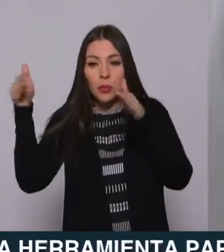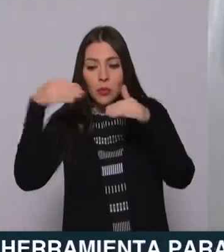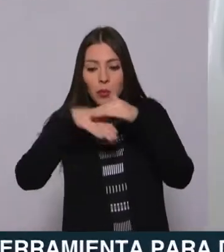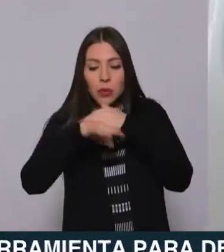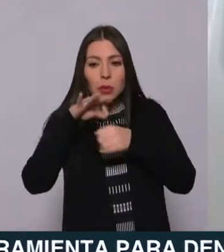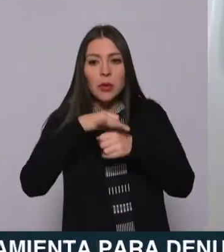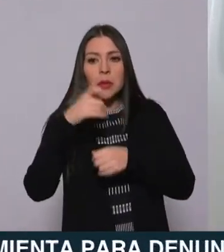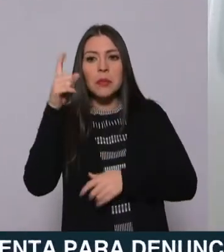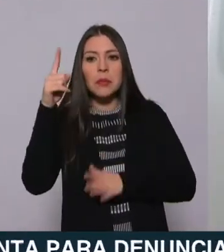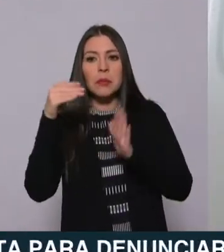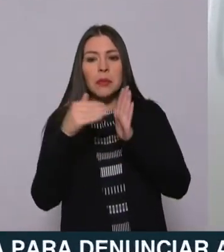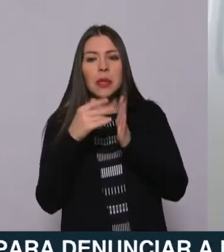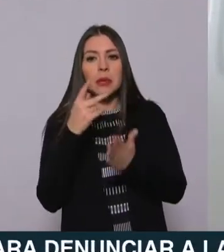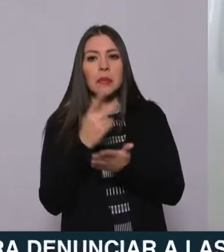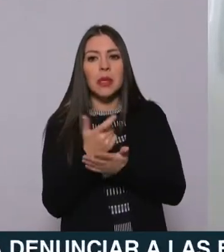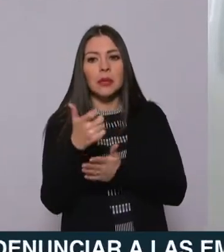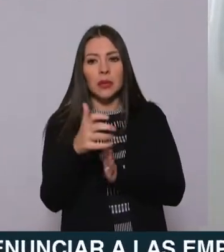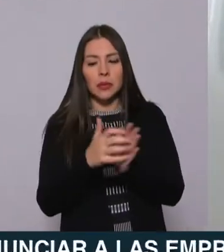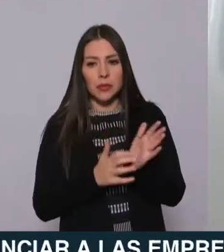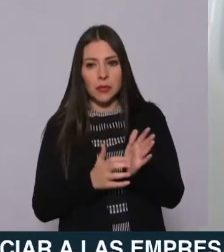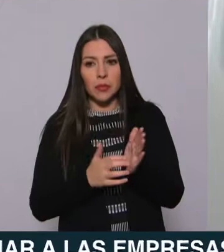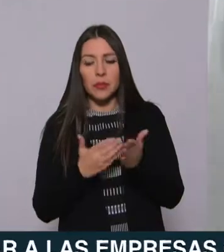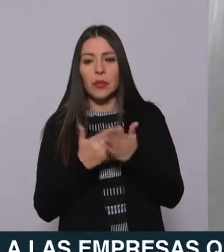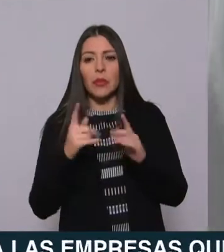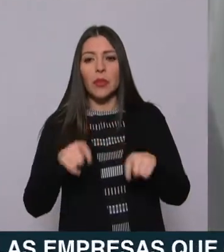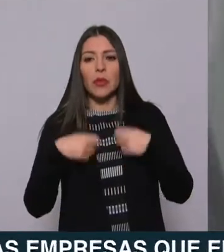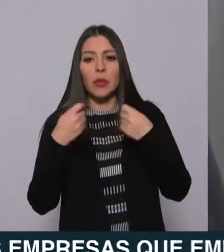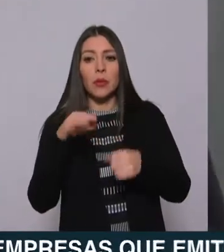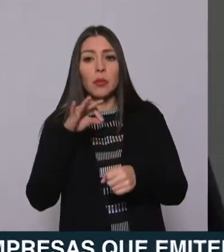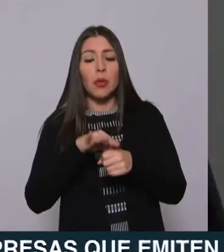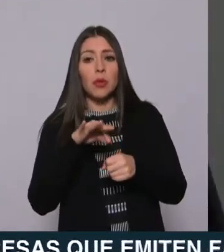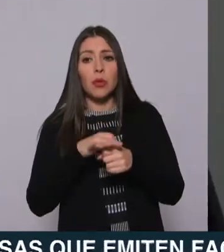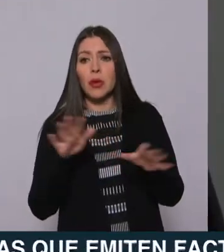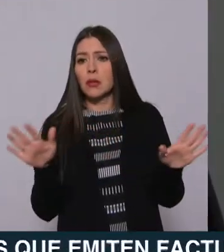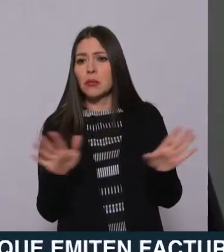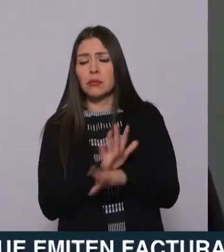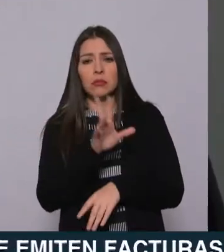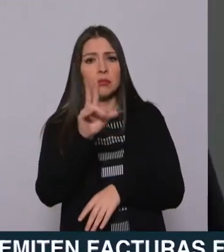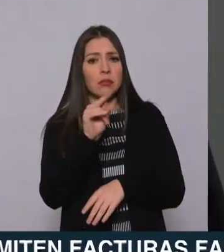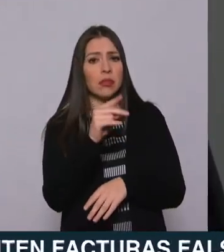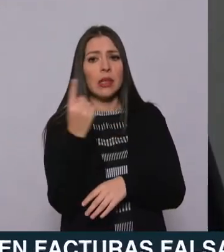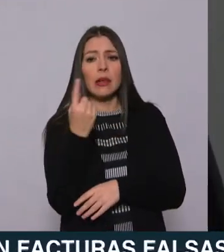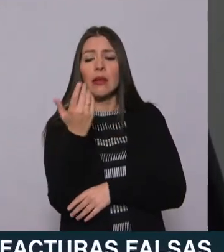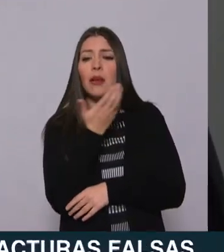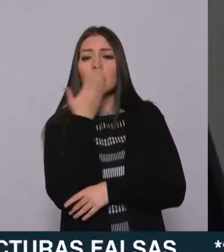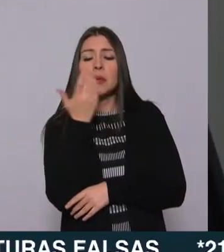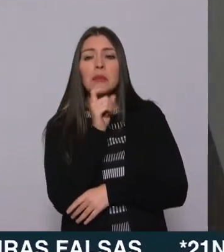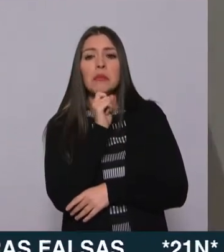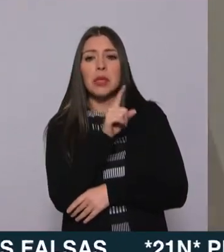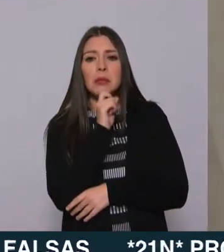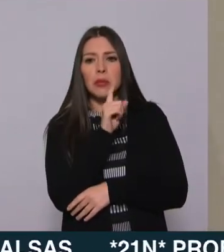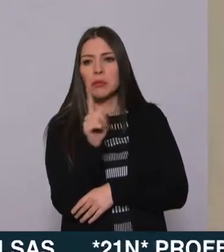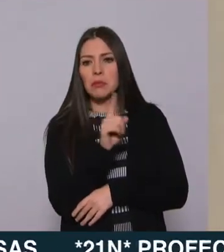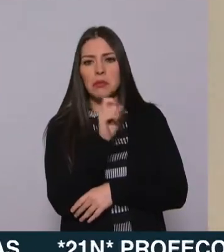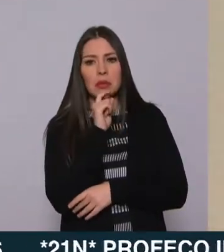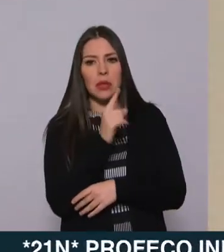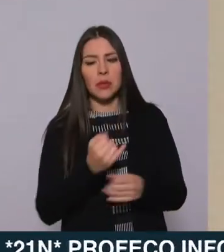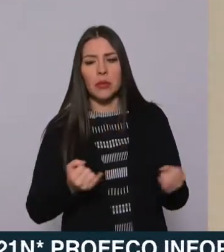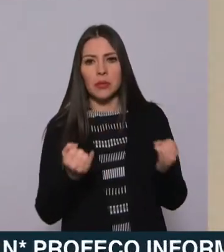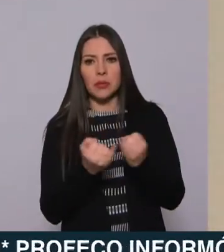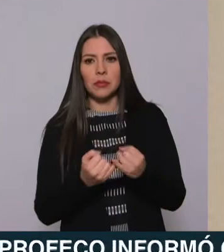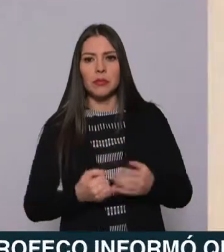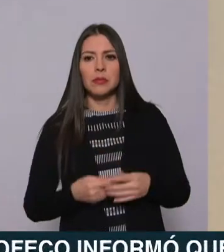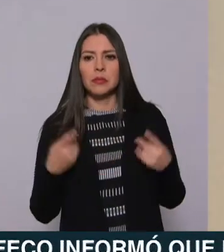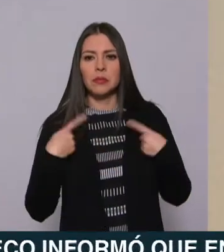diversas pruebas. Recordemos que el Instituto Electoral de la Ciudad de México ha hecho investigación para generar el voto electrónico desde el